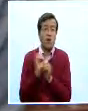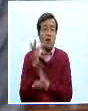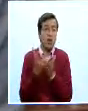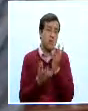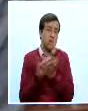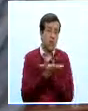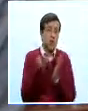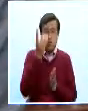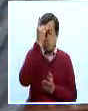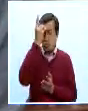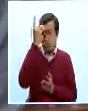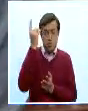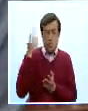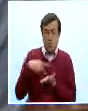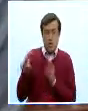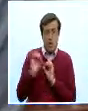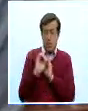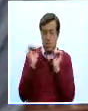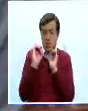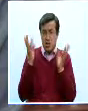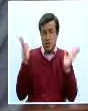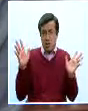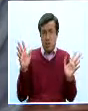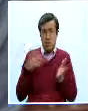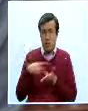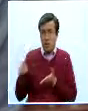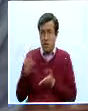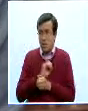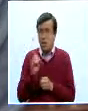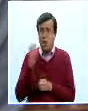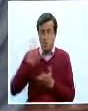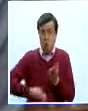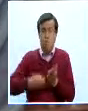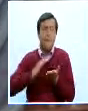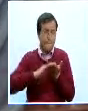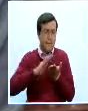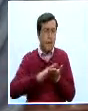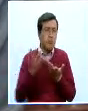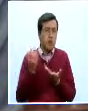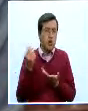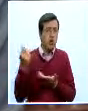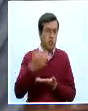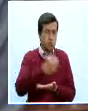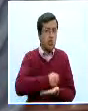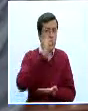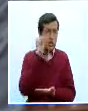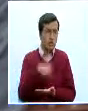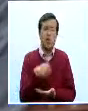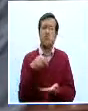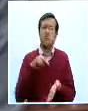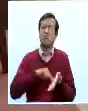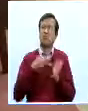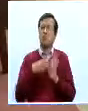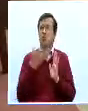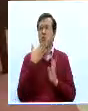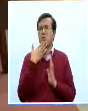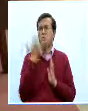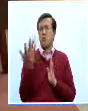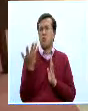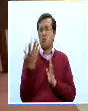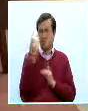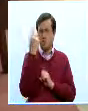por a por vez ser circunstancia no cumplieron con la administración tributaria pero sí se les va a recaudar el valor del impuesto Ese es de alguna manera